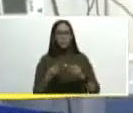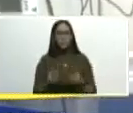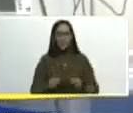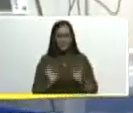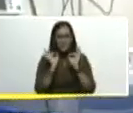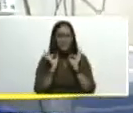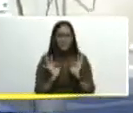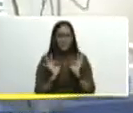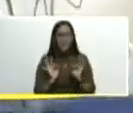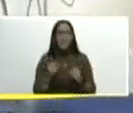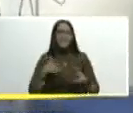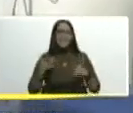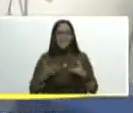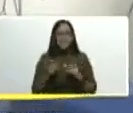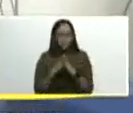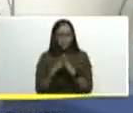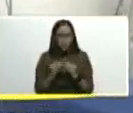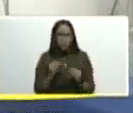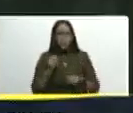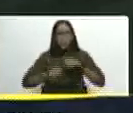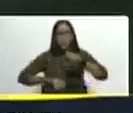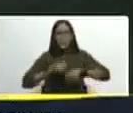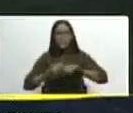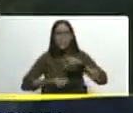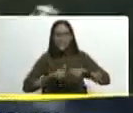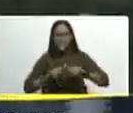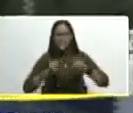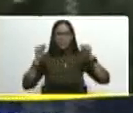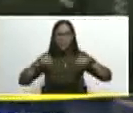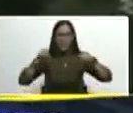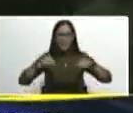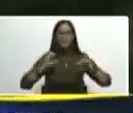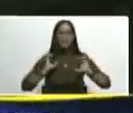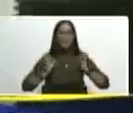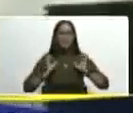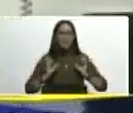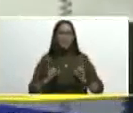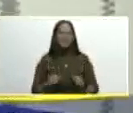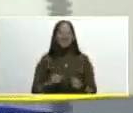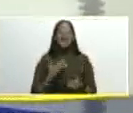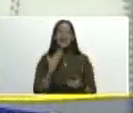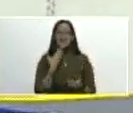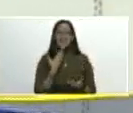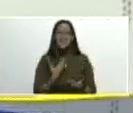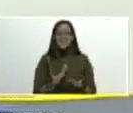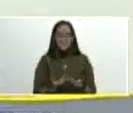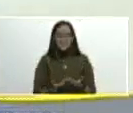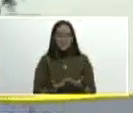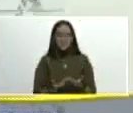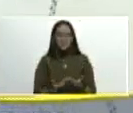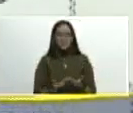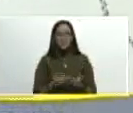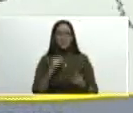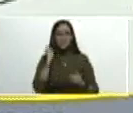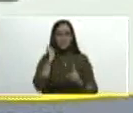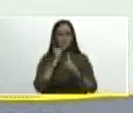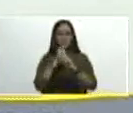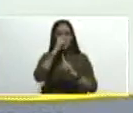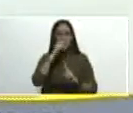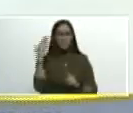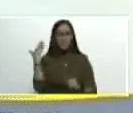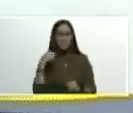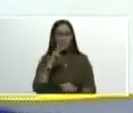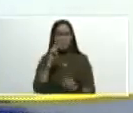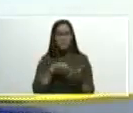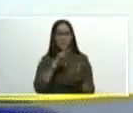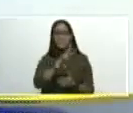la actividad, todo lo que se hizo en esta emergencia, sino agradecer que desde el año pasado, en el